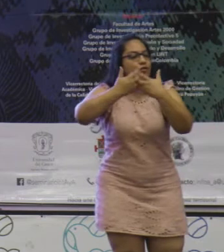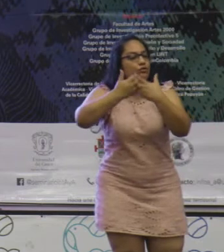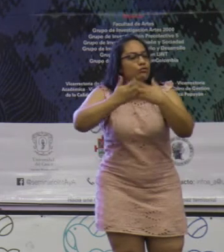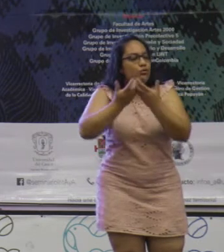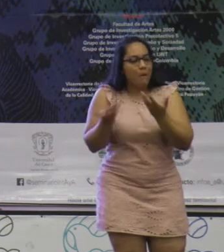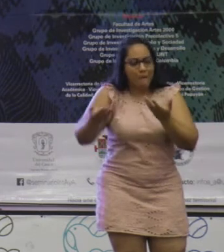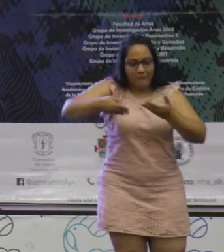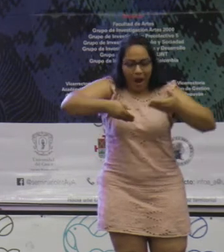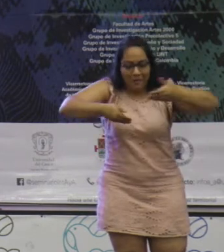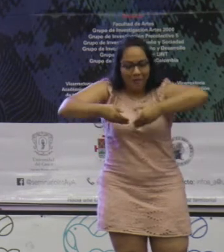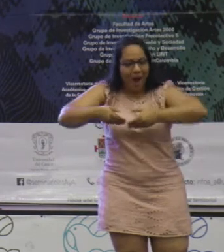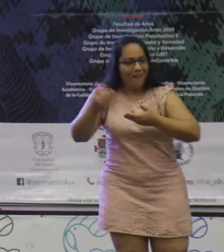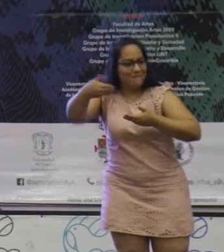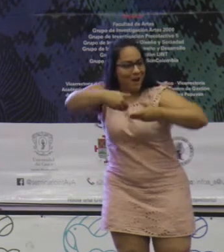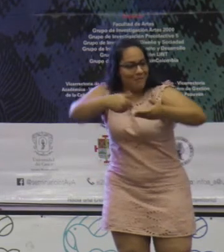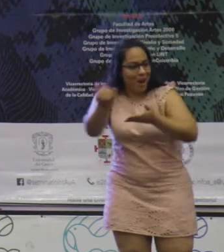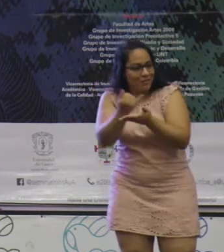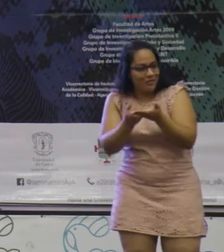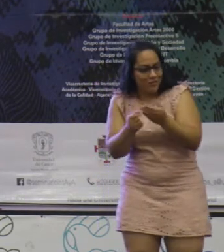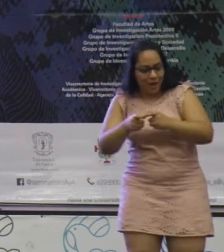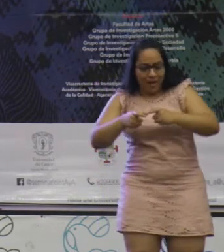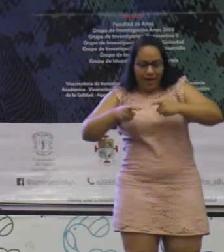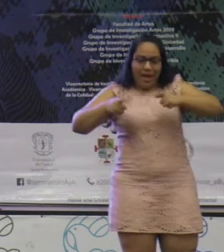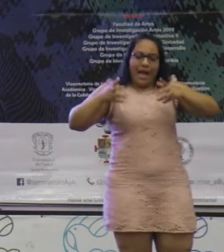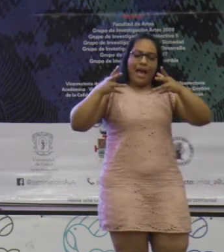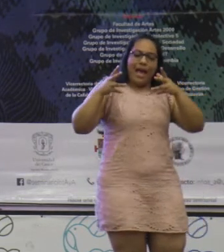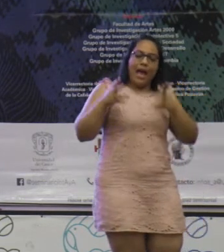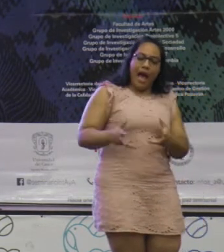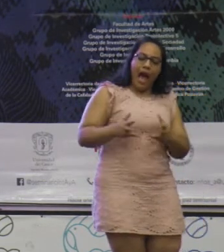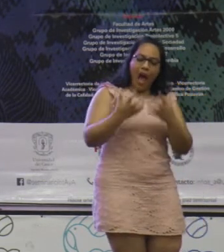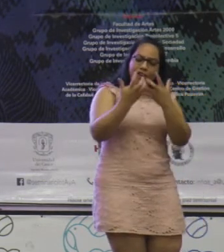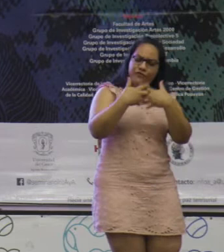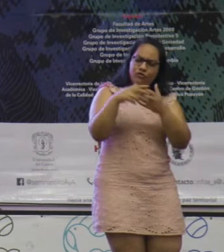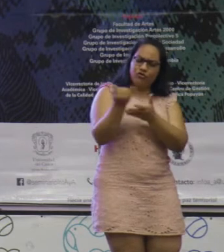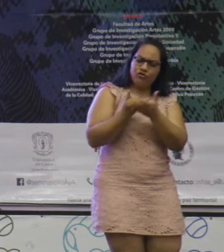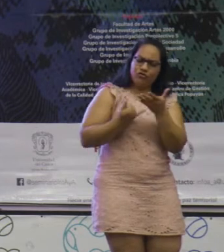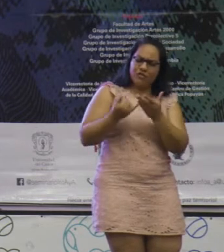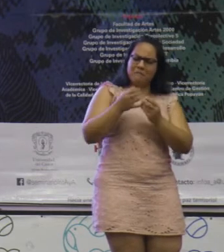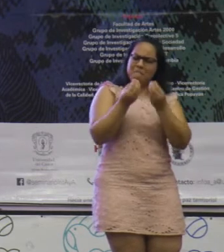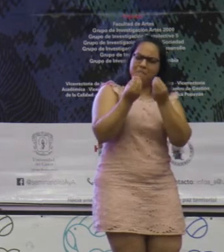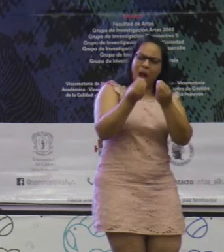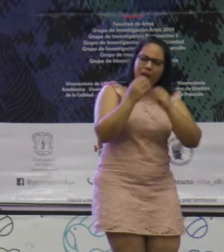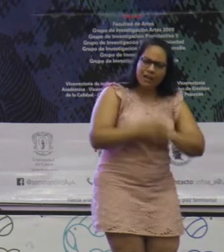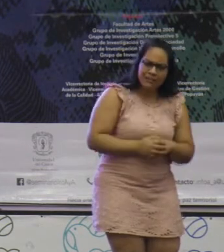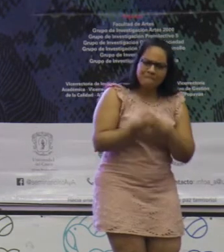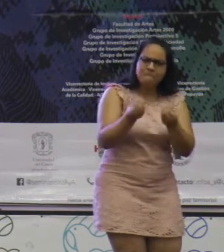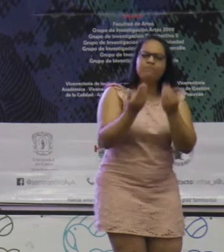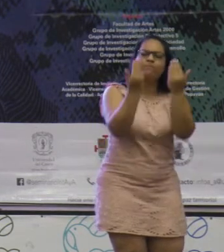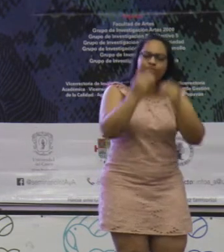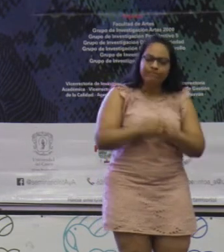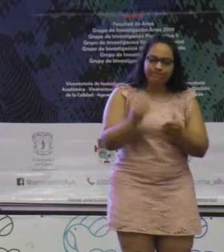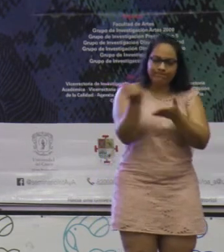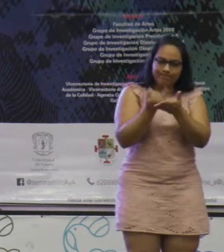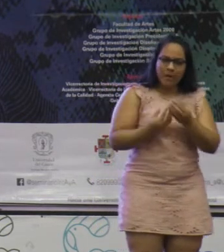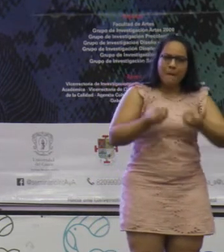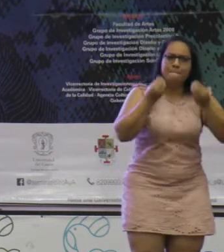gráficas, el verguero se aumenta. Porque ya no está tan clara qué es una función de una imagen. O sea, ¿para qué es una imagen? ¿Para